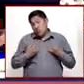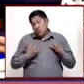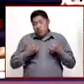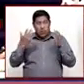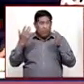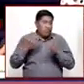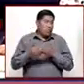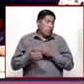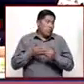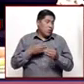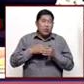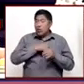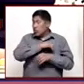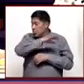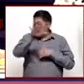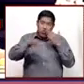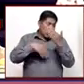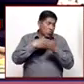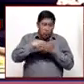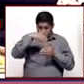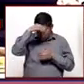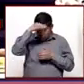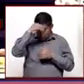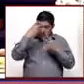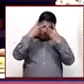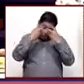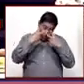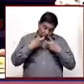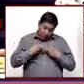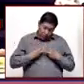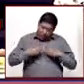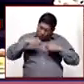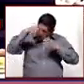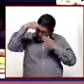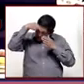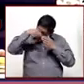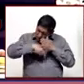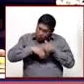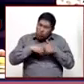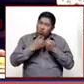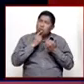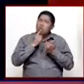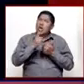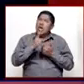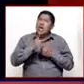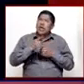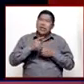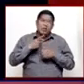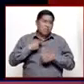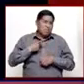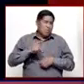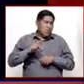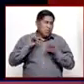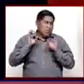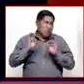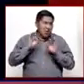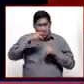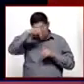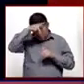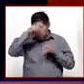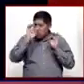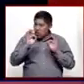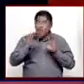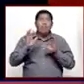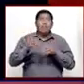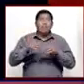edad en la que todos los varones tienen que hacerse una revisión exhaustiva de cómo está su próstata. Afortunadamente ha habido un cambio de mentalidad y yo